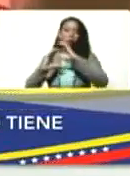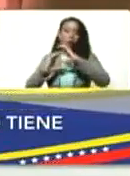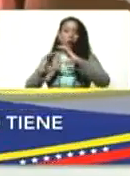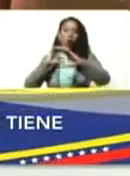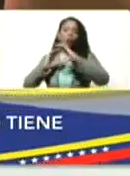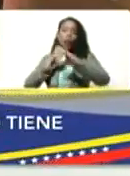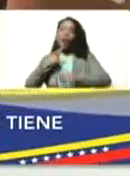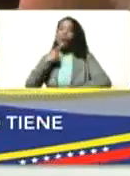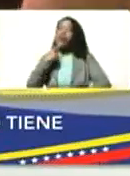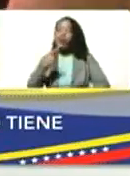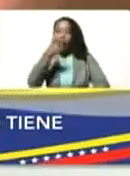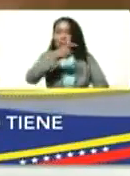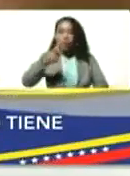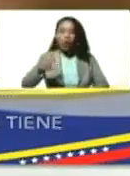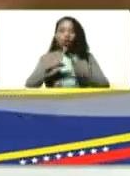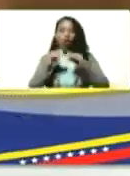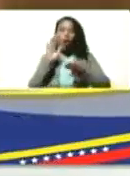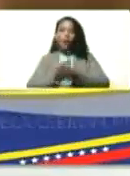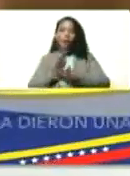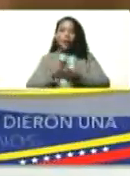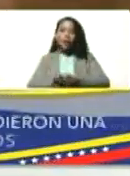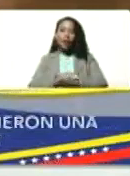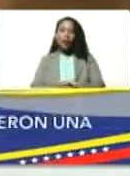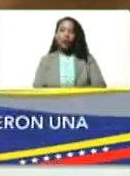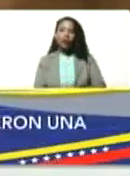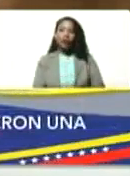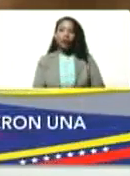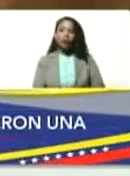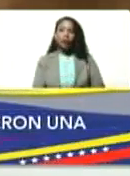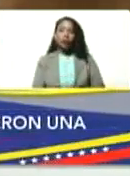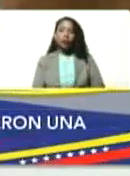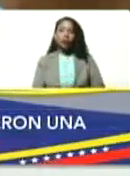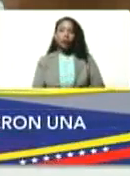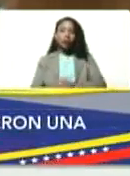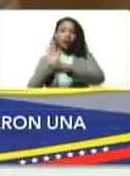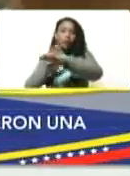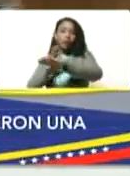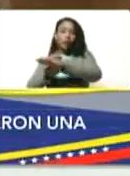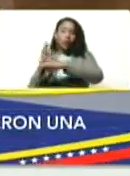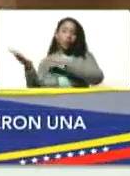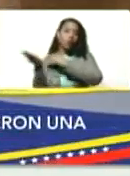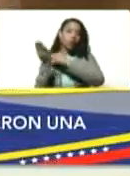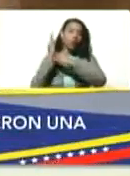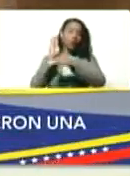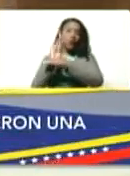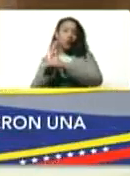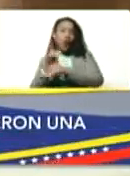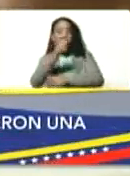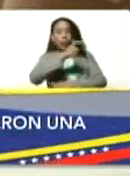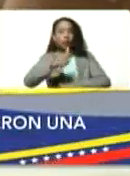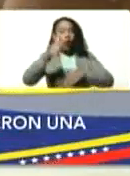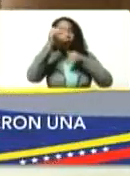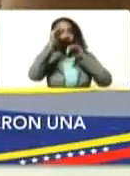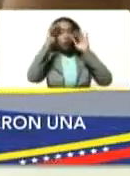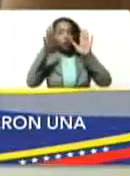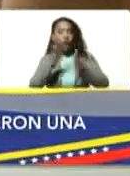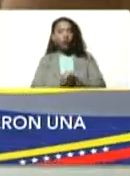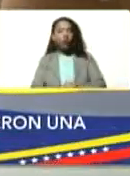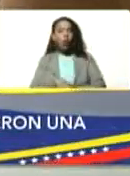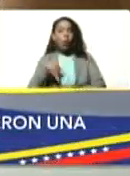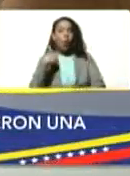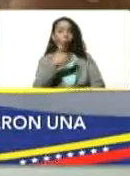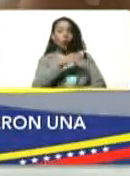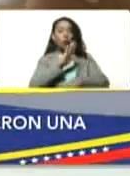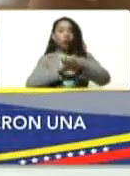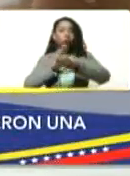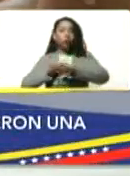Comunicarnos, decirle a la gente todo lo que estaba sucediendo. Llamar al cuidado de la gente. Y la gente atendió. Cuando llamamos